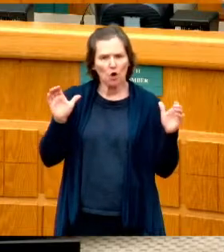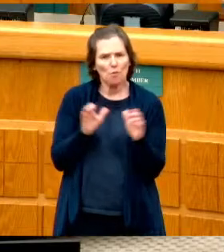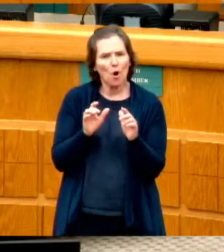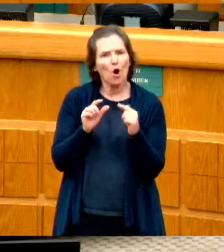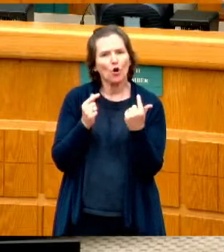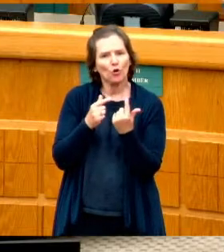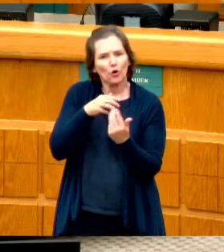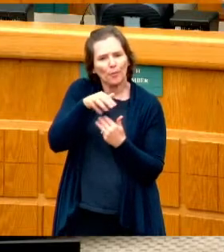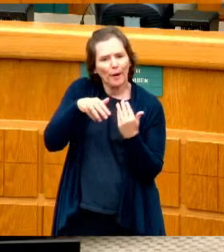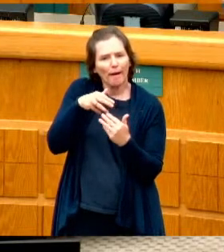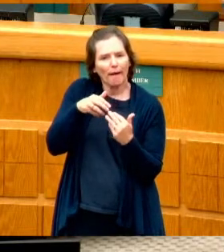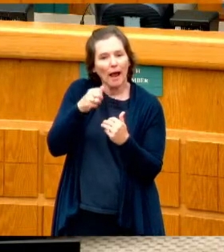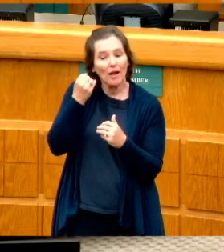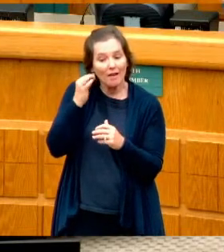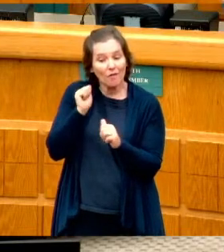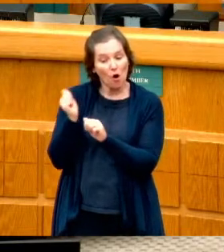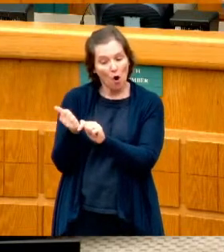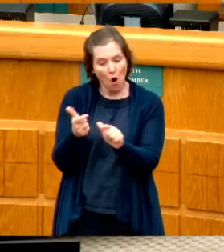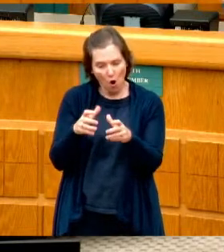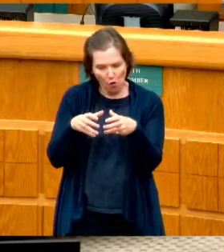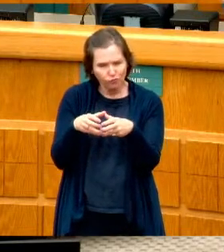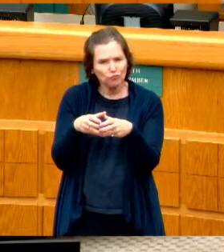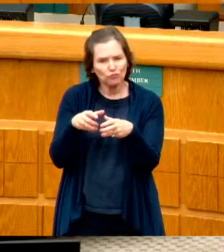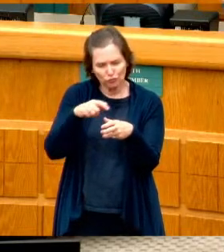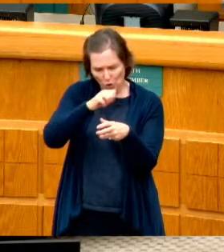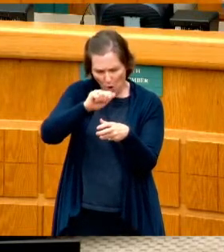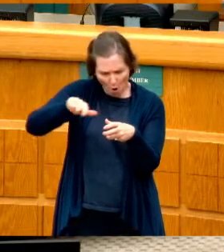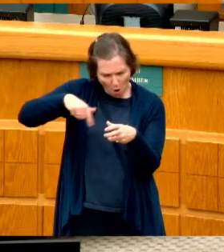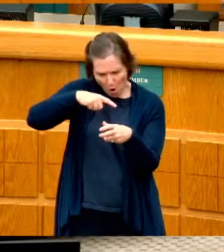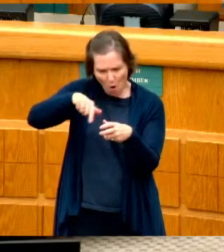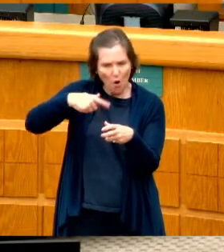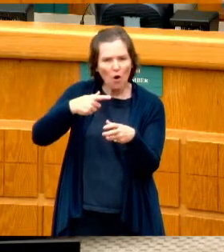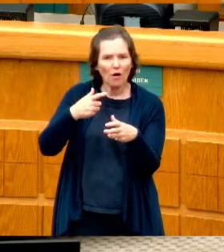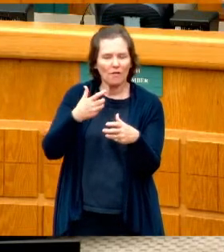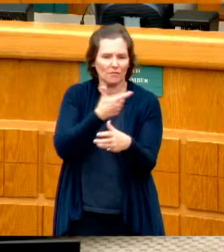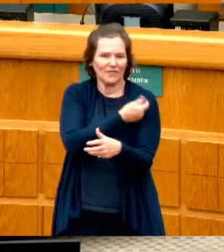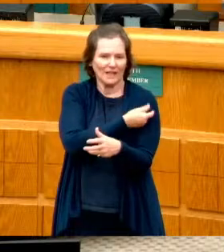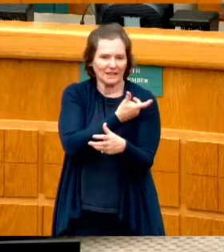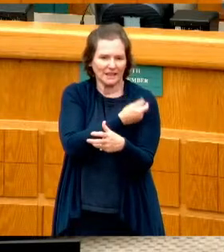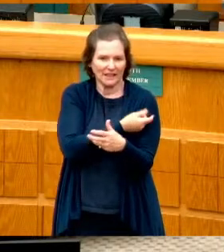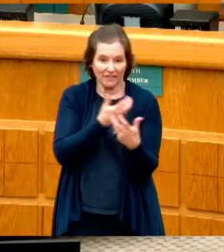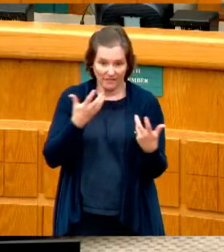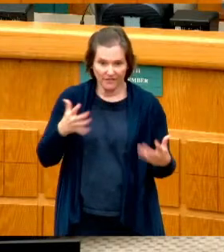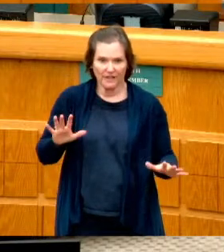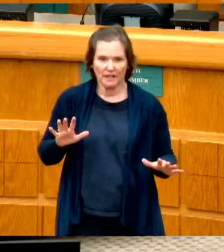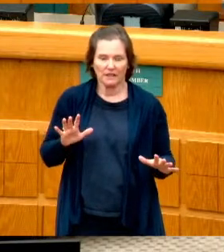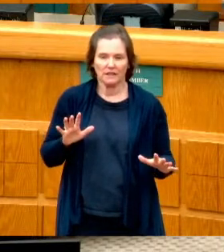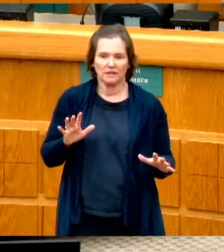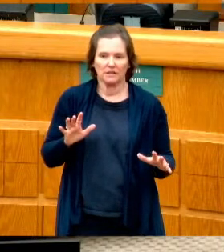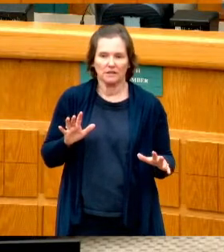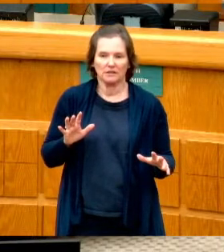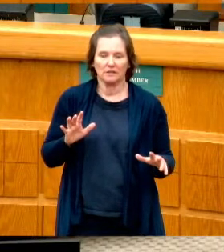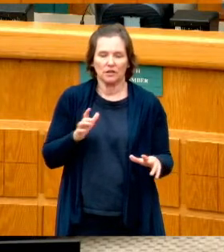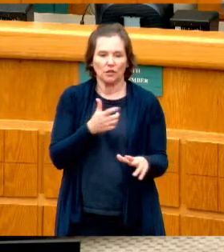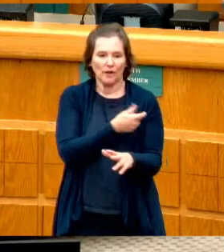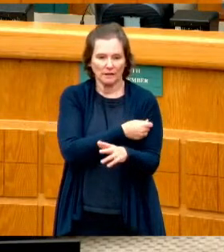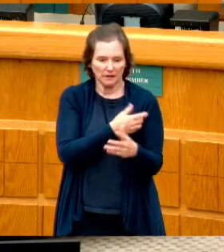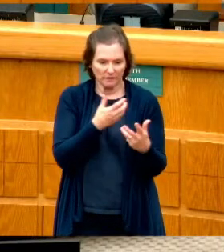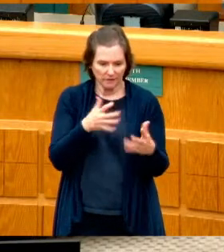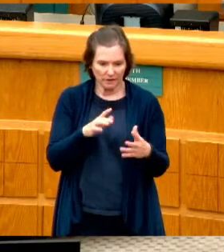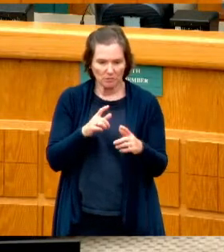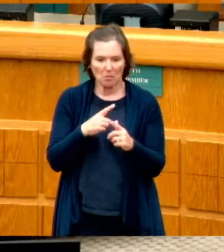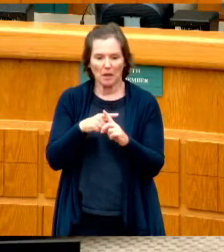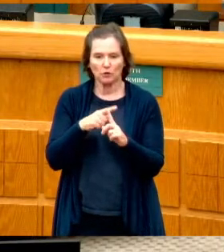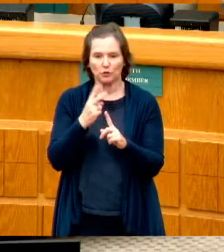previenen que una persona contagiada enferme gravemente. Las estrategias de salubridad como distanciamiento físico, el uso de cubrebocas, el lavado de manos